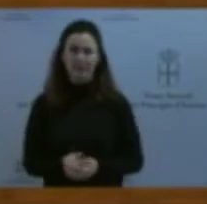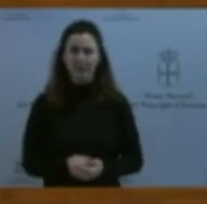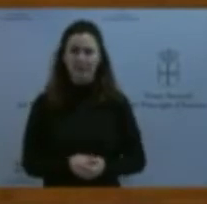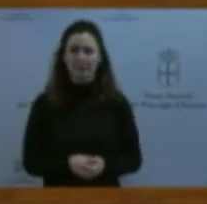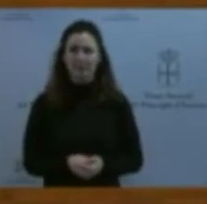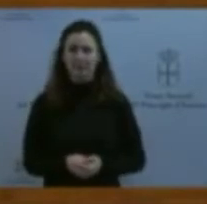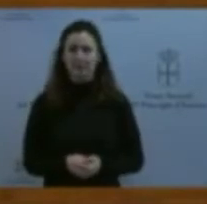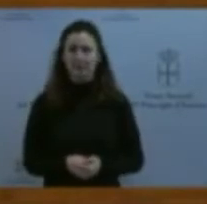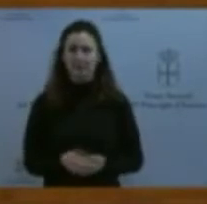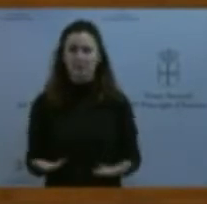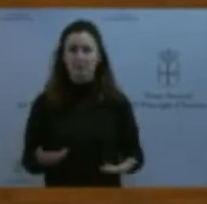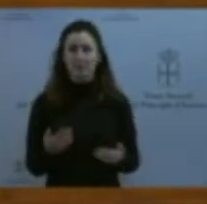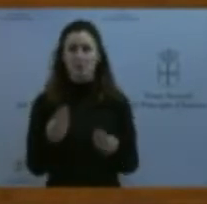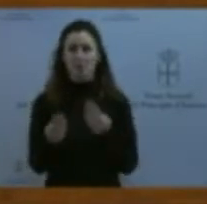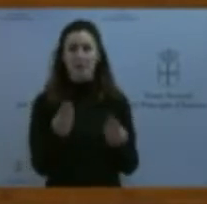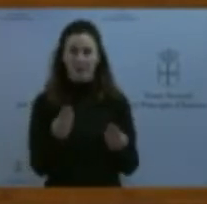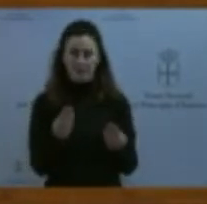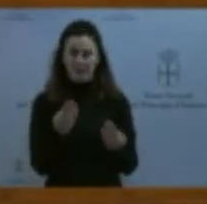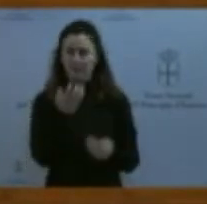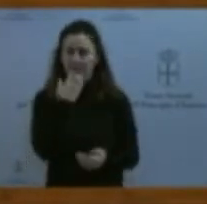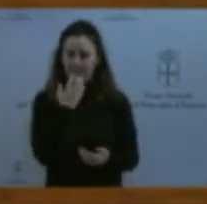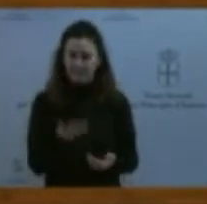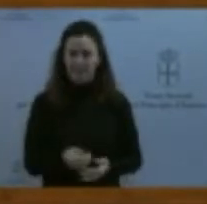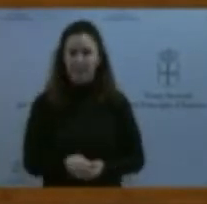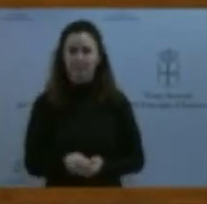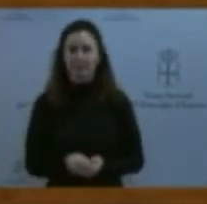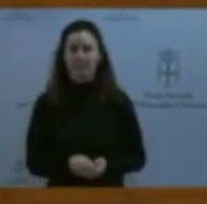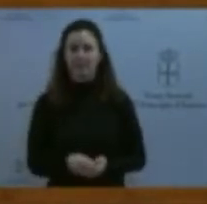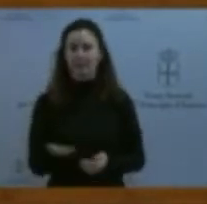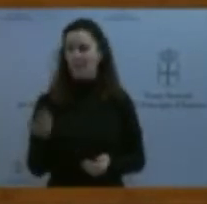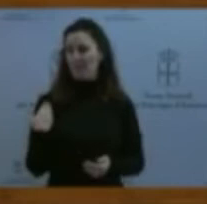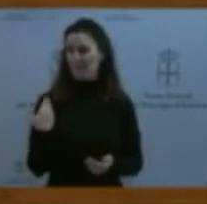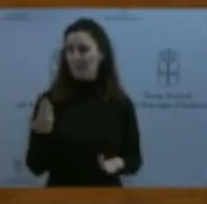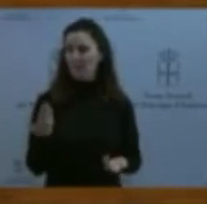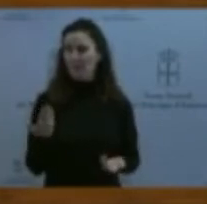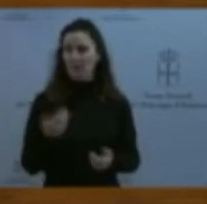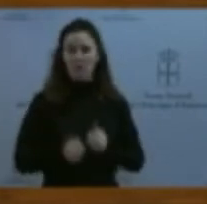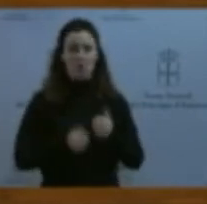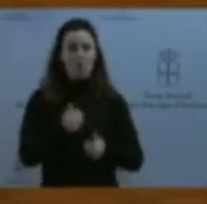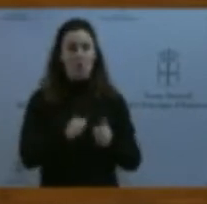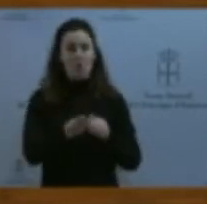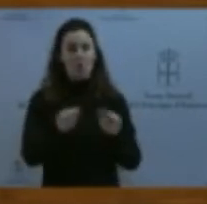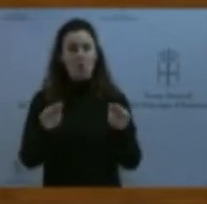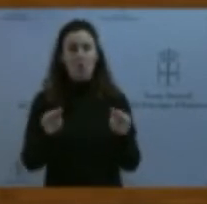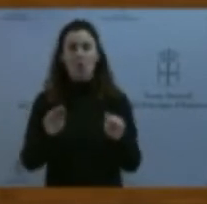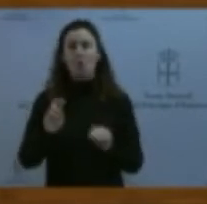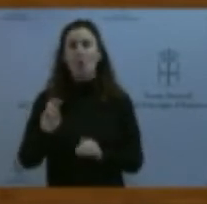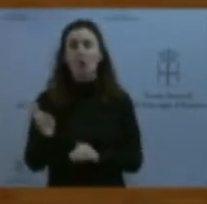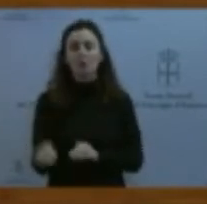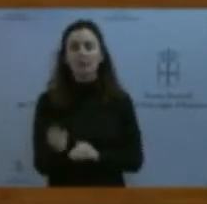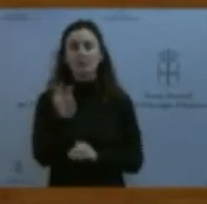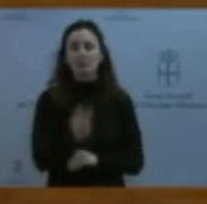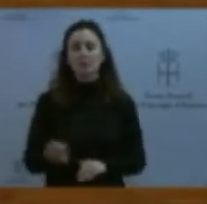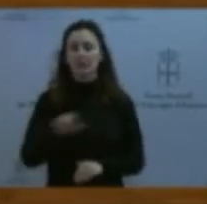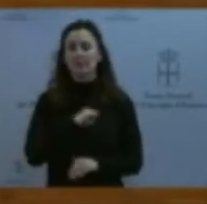las convocatorias recientes de otras comunidades autónomas que habitualmente se utilizan como referencia,